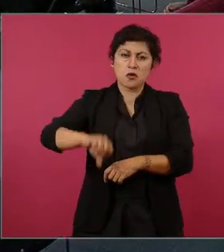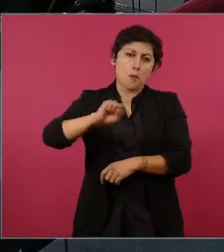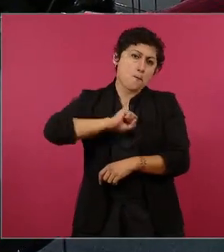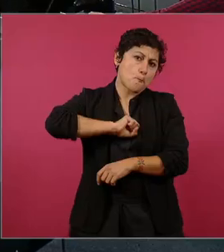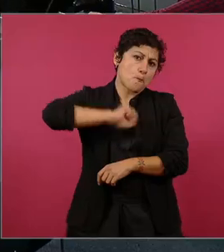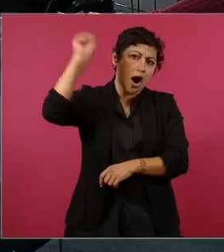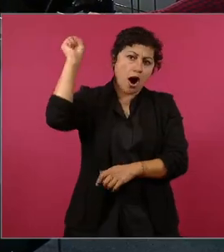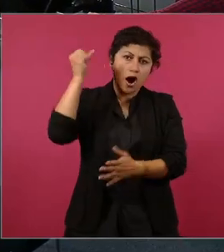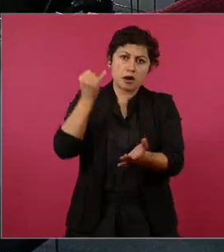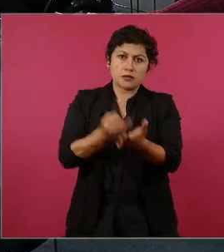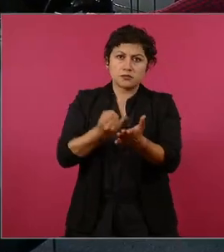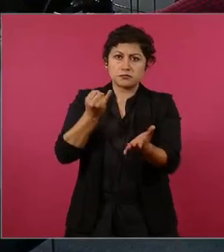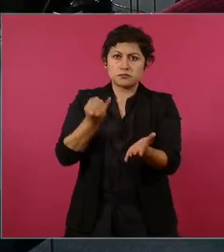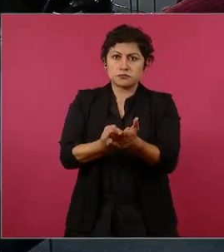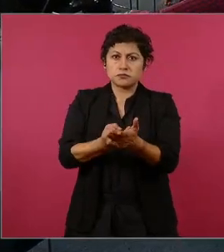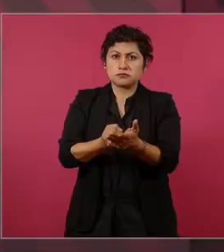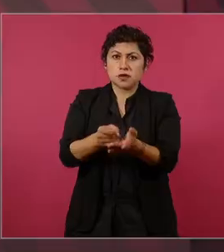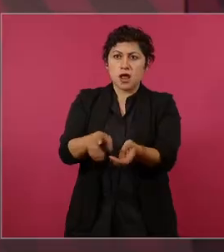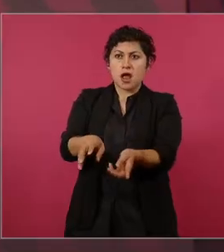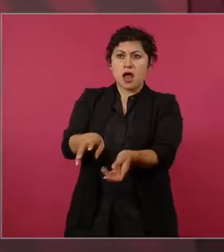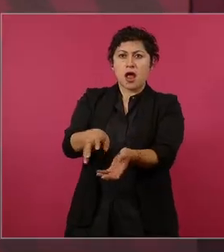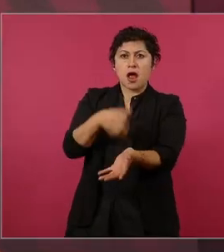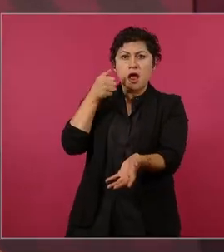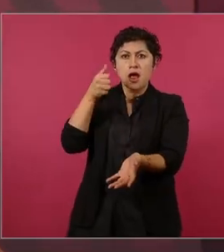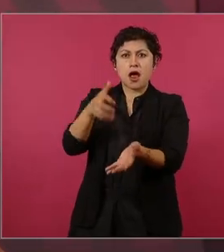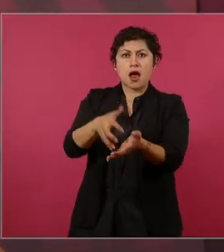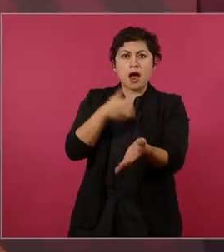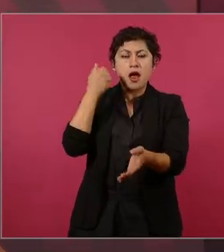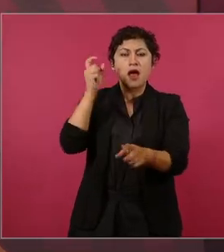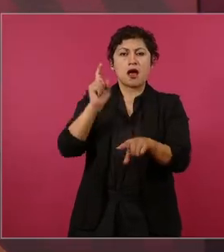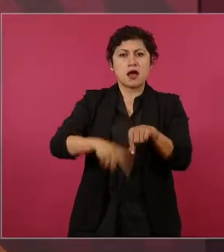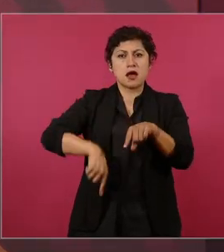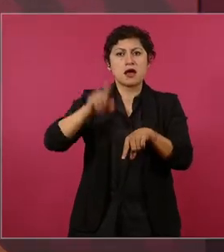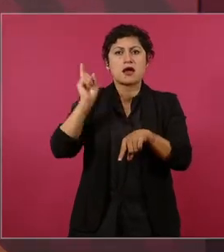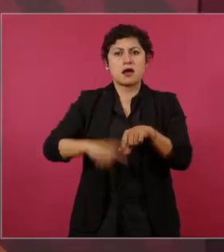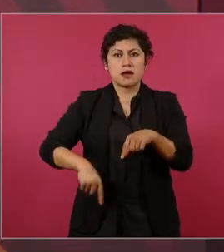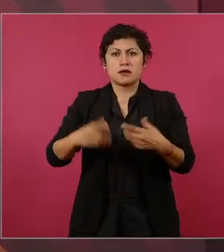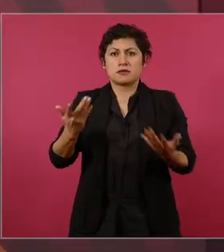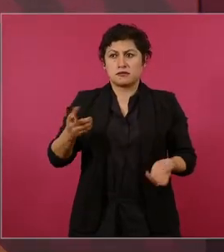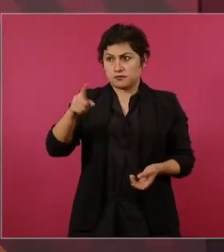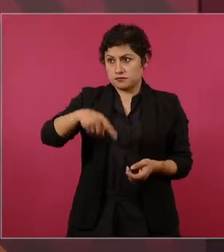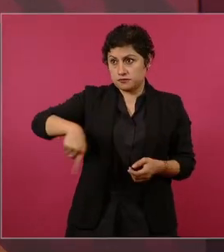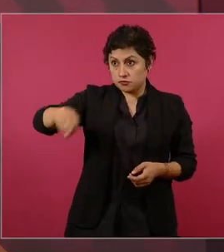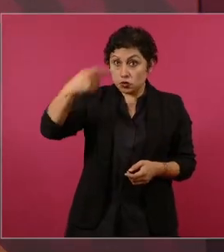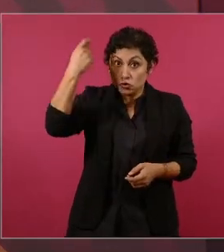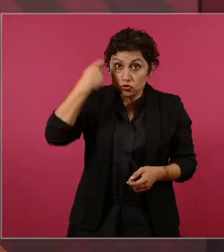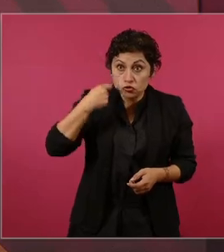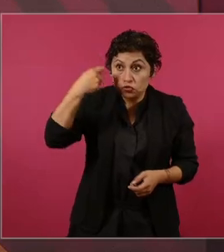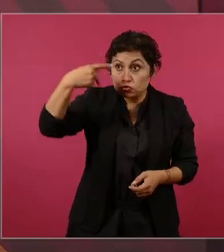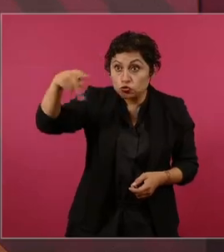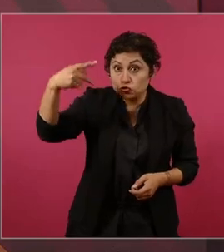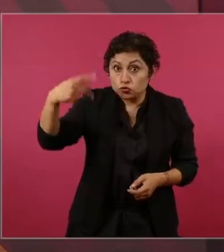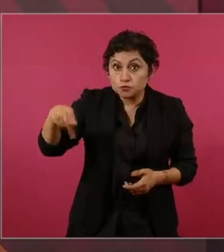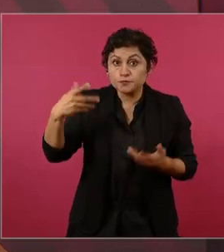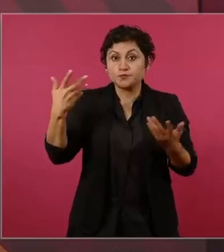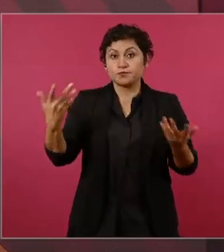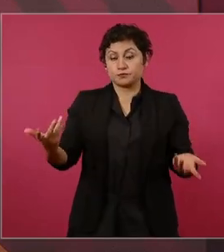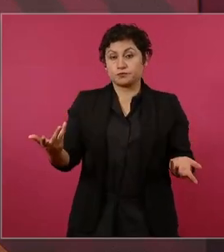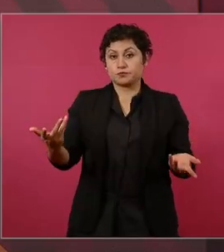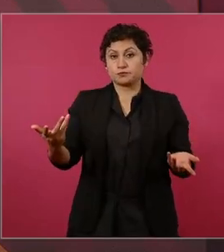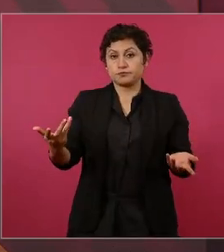comisiones para Afores, o sea, los trabajadores. ¿Qué hicimos? Una fórmula.